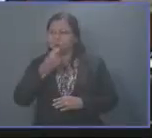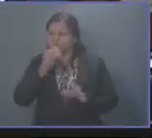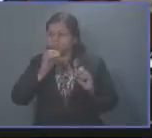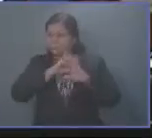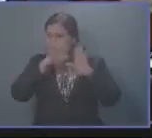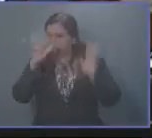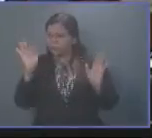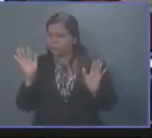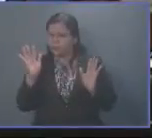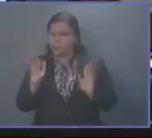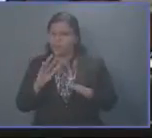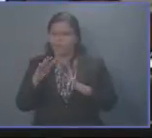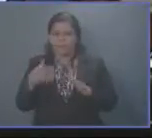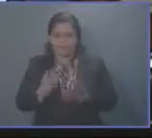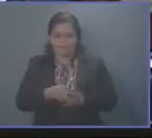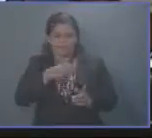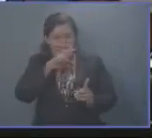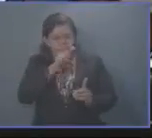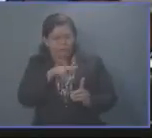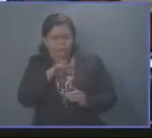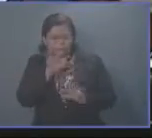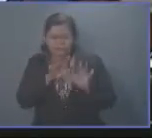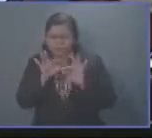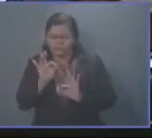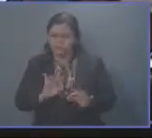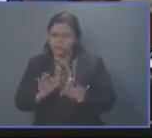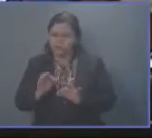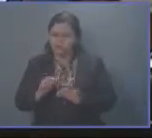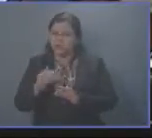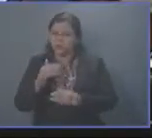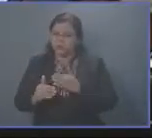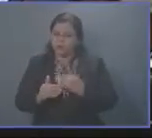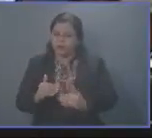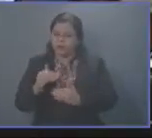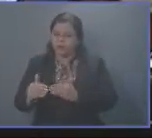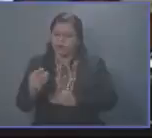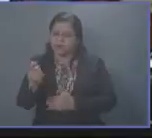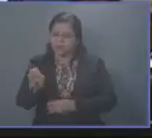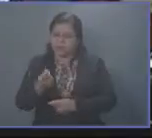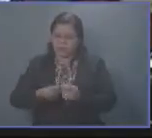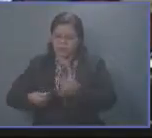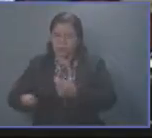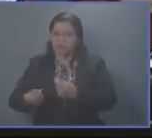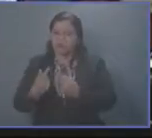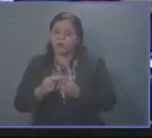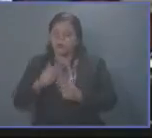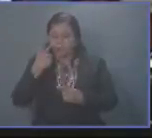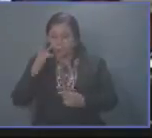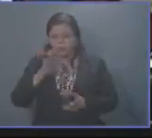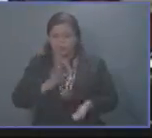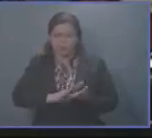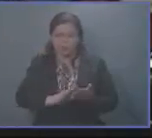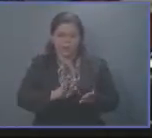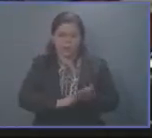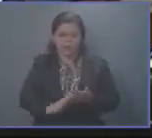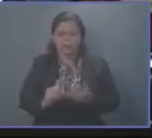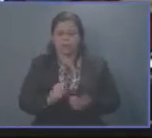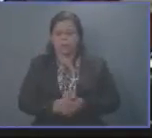precisa sobre las características de ciertas transacciones con auge, tales como las compras en